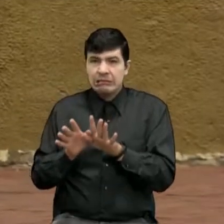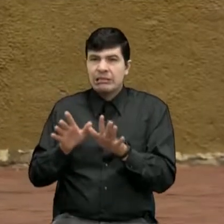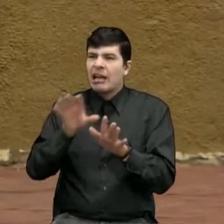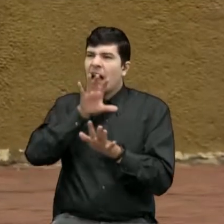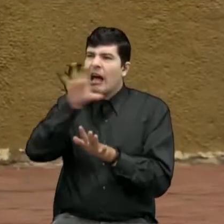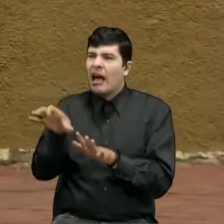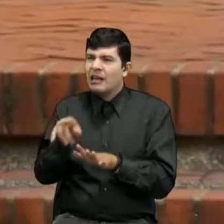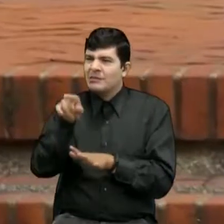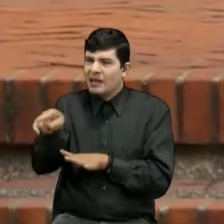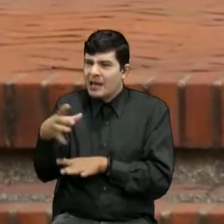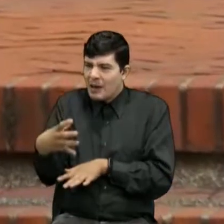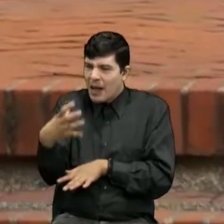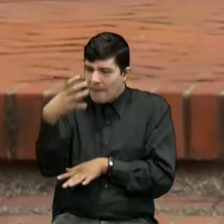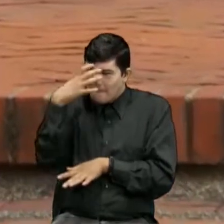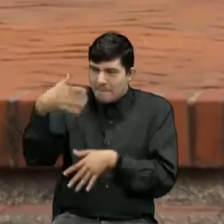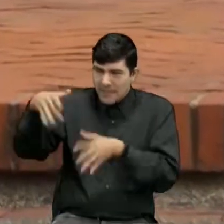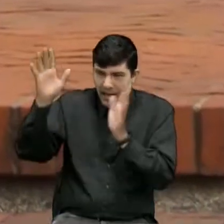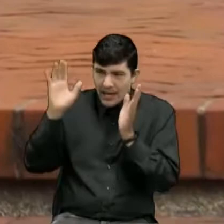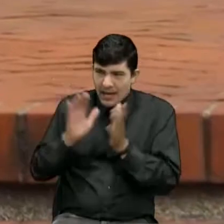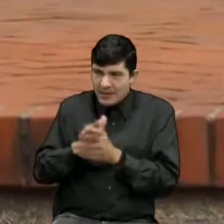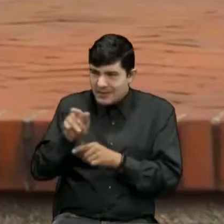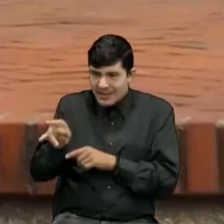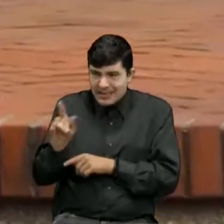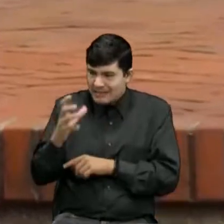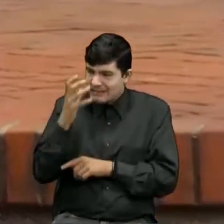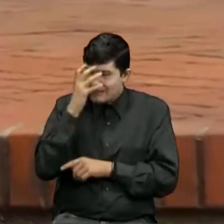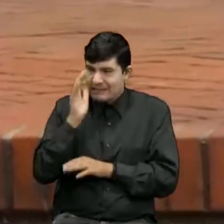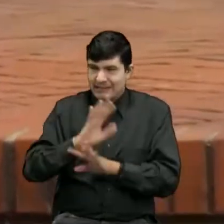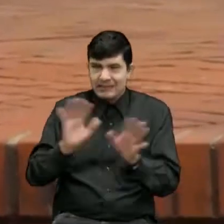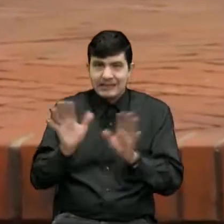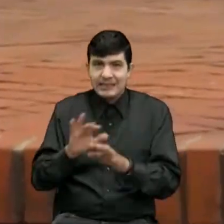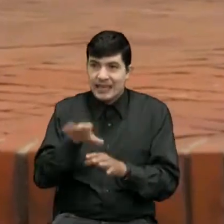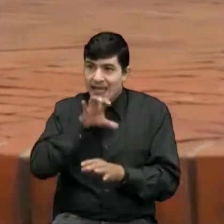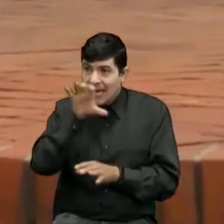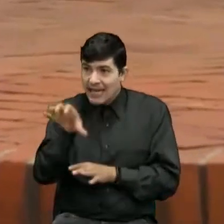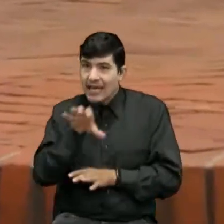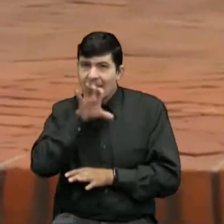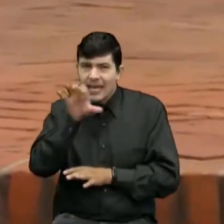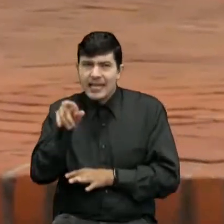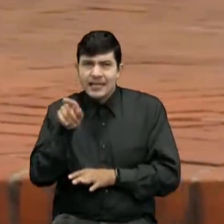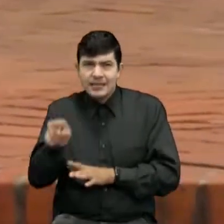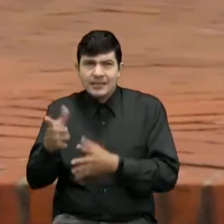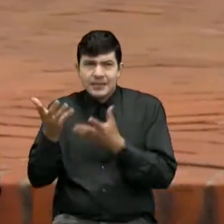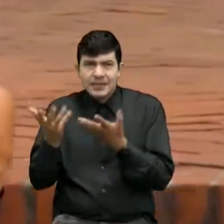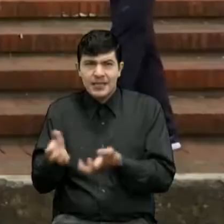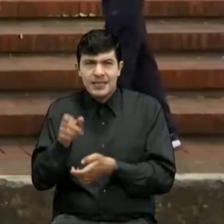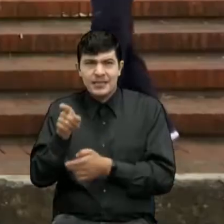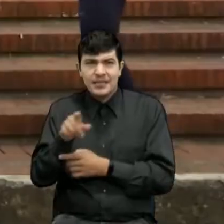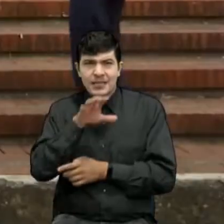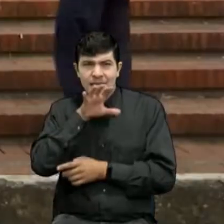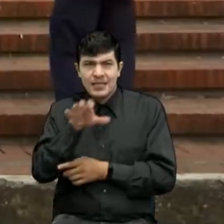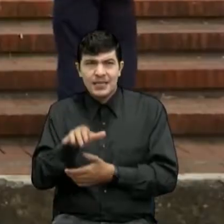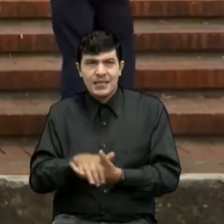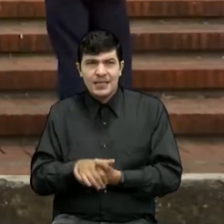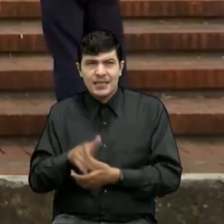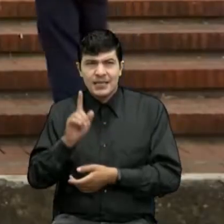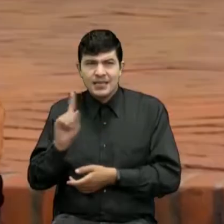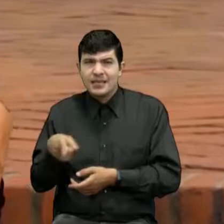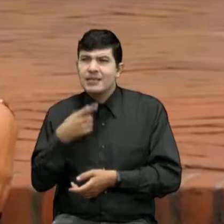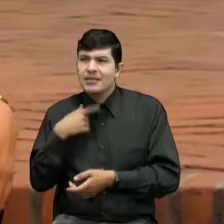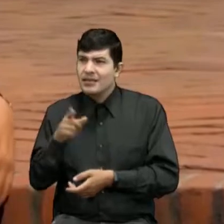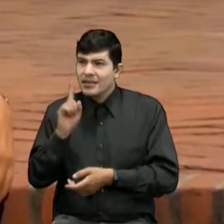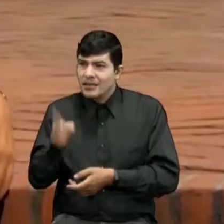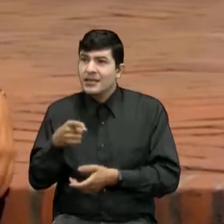gritamos que si no le da pena? ¿Que si no le da vergüenza? Vamos, grítale. Sé que quieres. Se te nota.